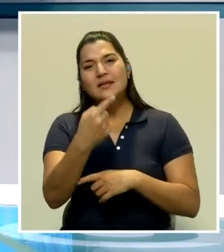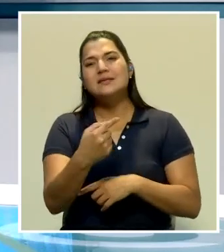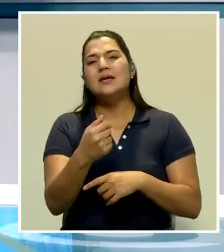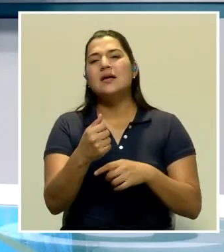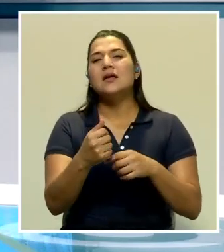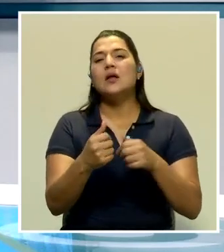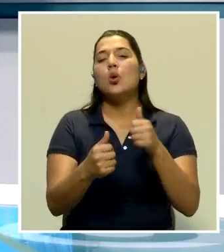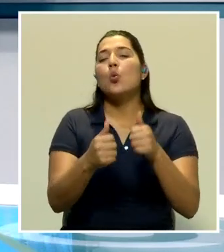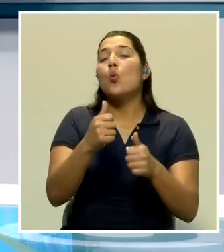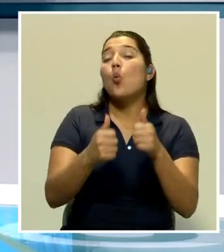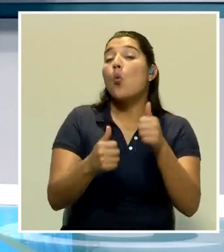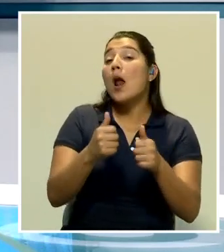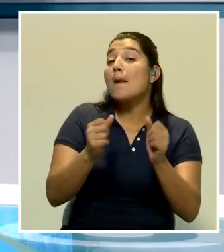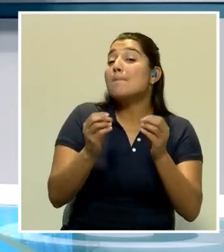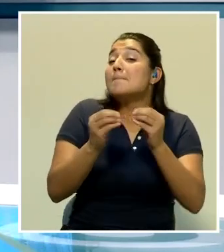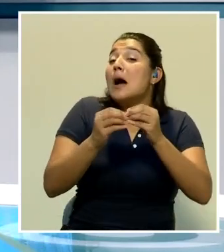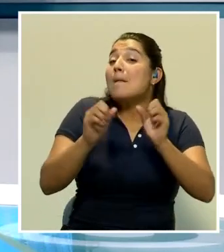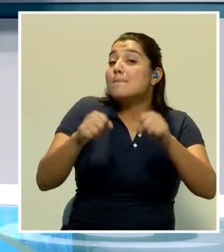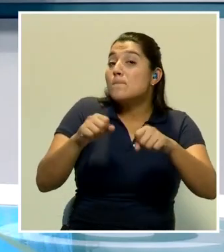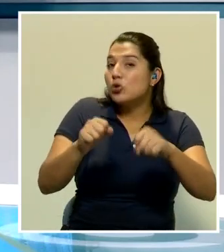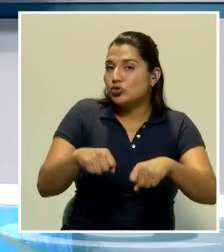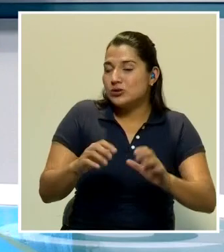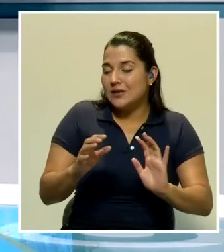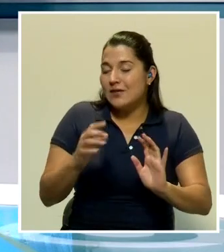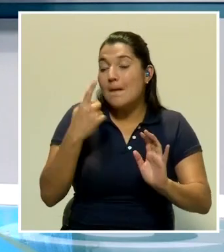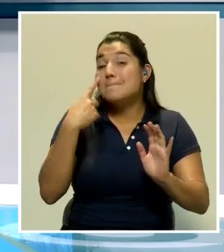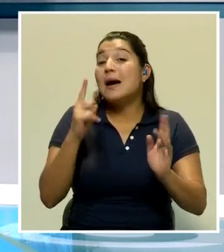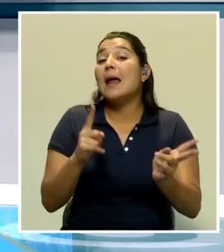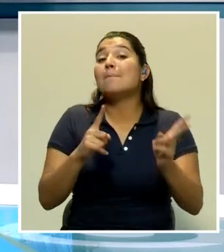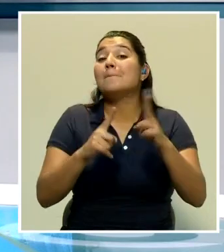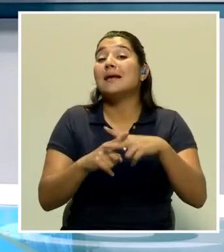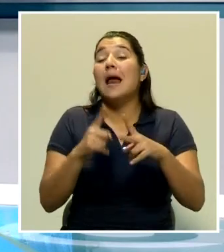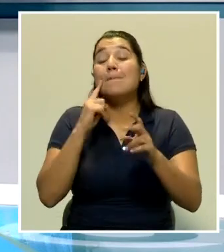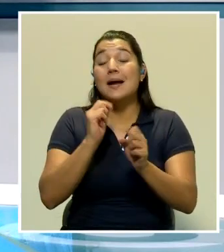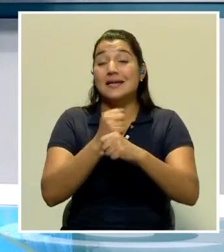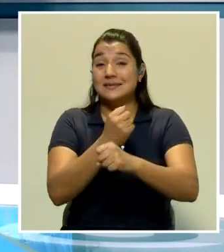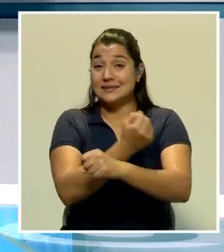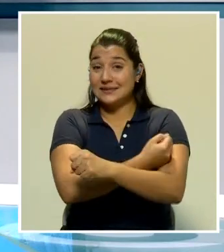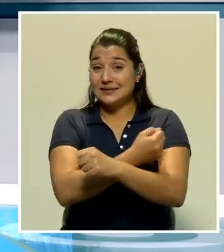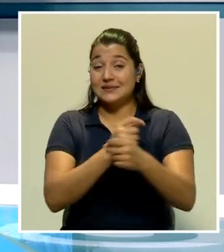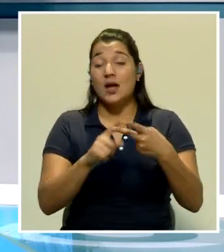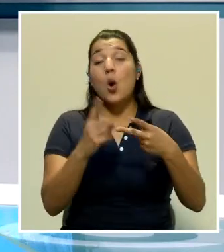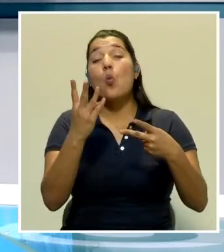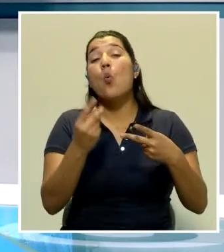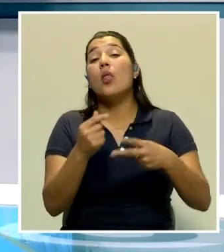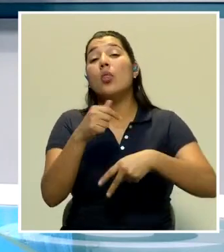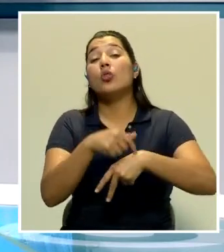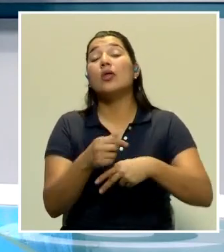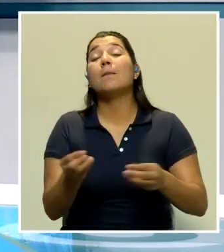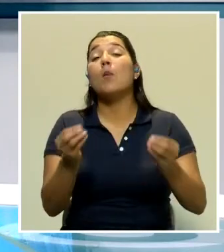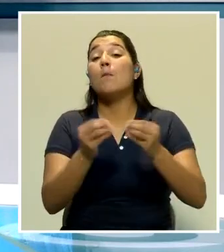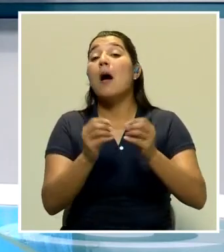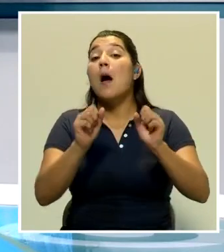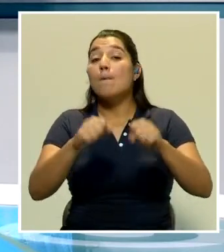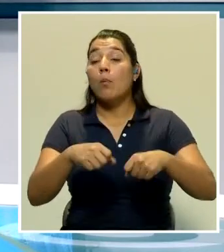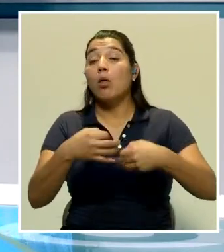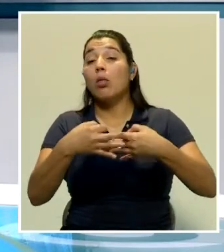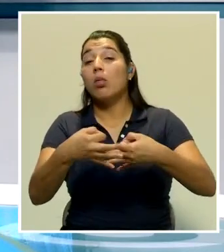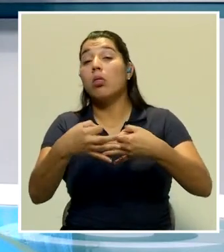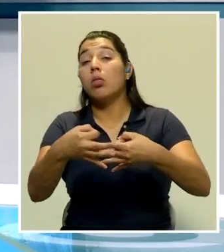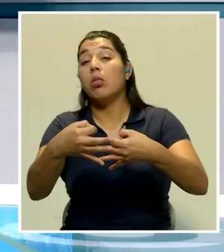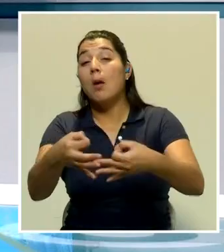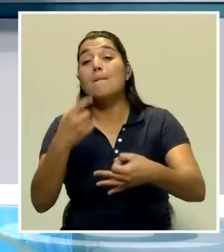más prometedores para hallar una vacuna según su opinión? ¿Cuánto tiempo podría demorar esta vacuna en